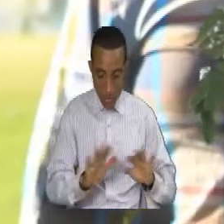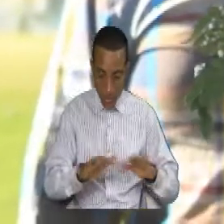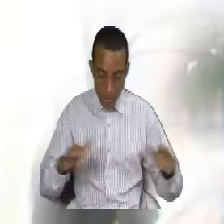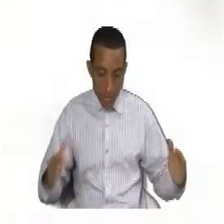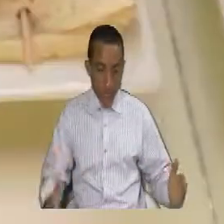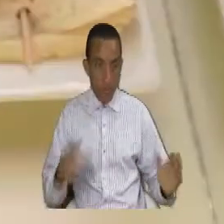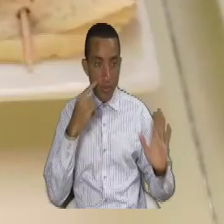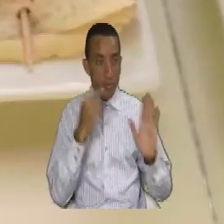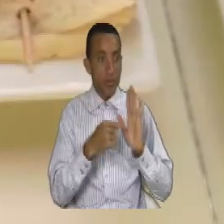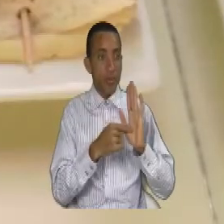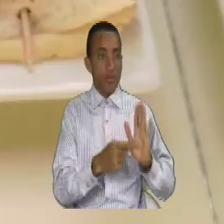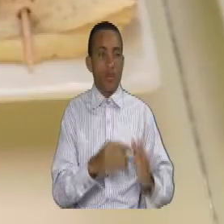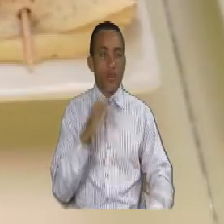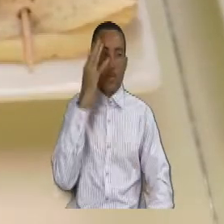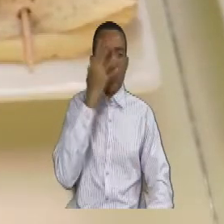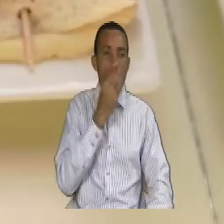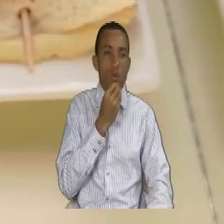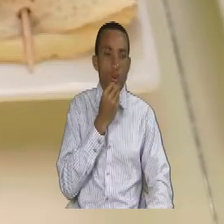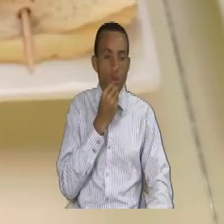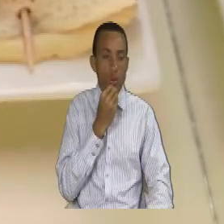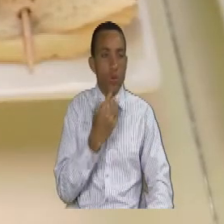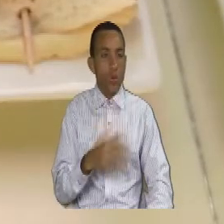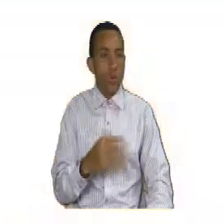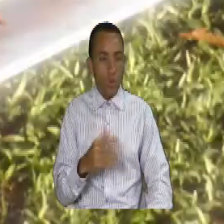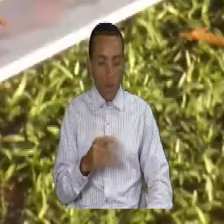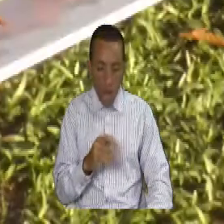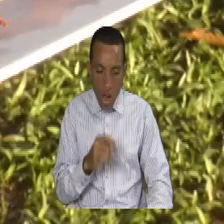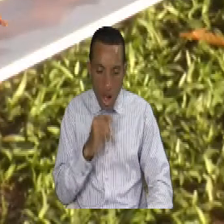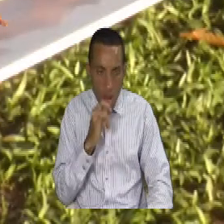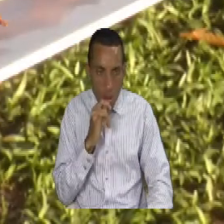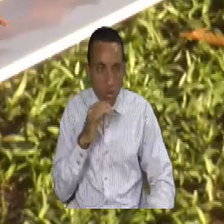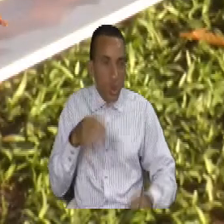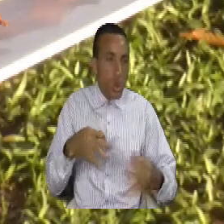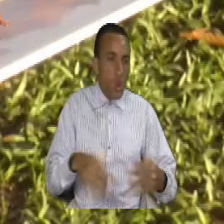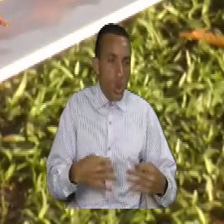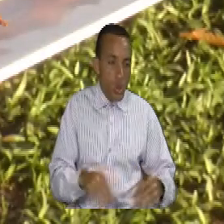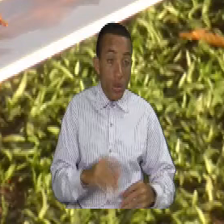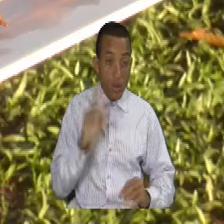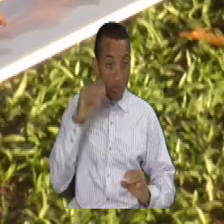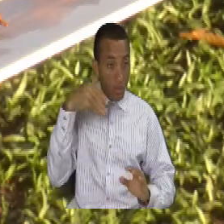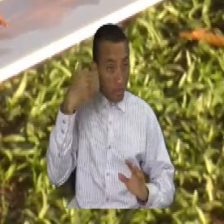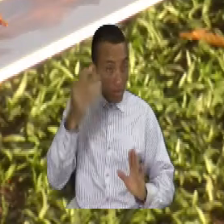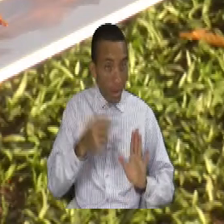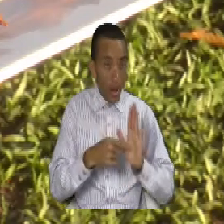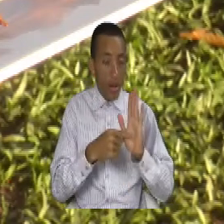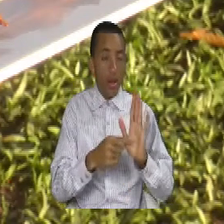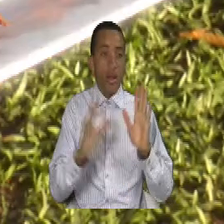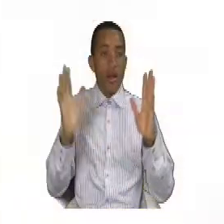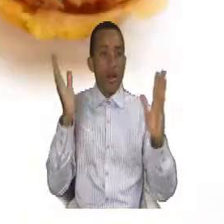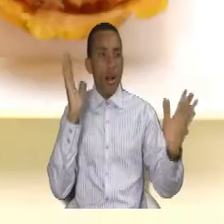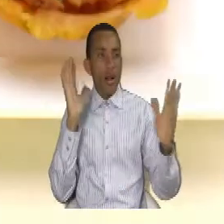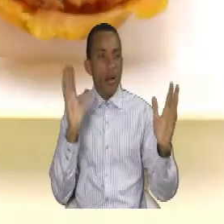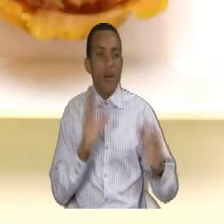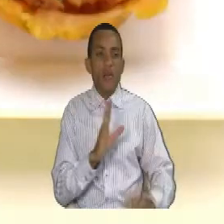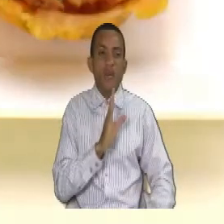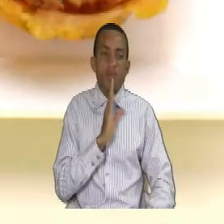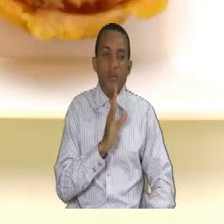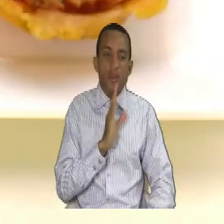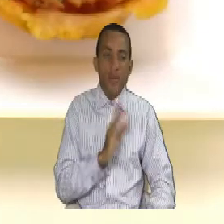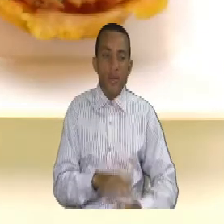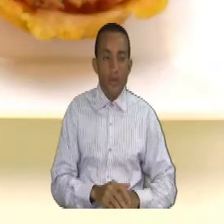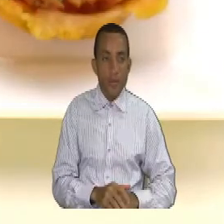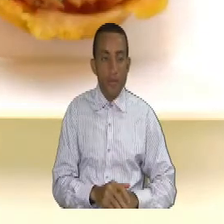platos unos deliciosos pasabocas. Ahorita en el próximo corte les vamos a hablar de quiénes se tratan, quiénes